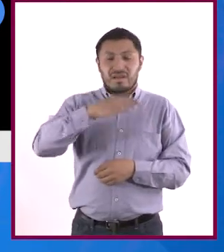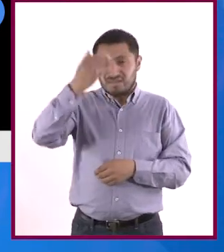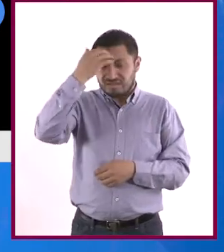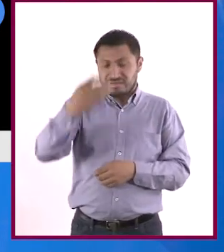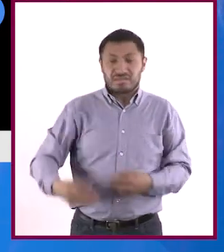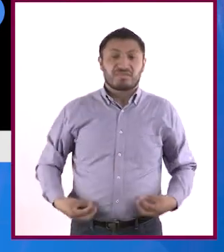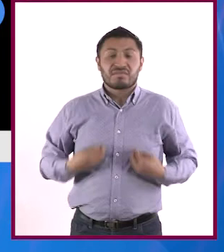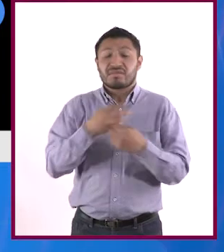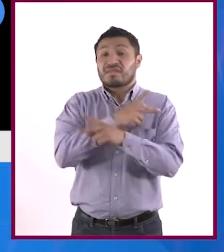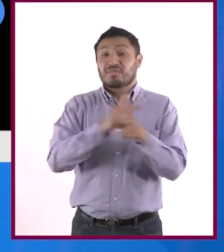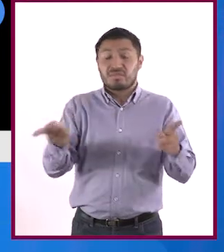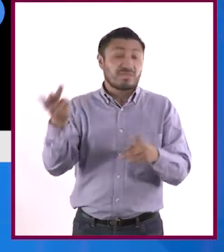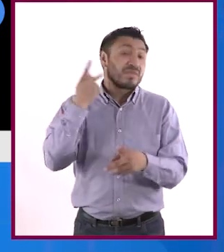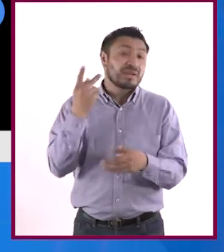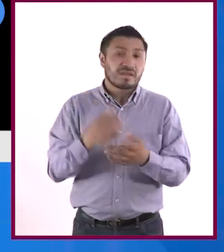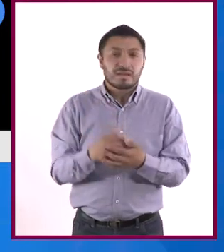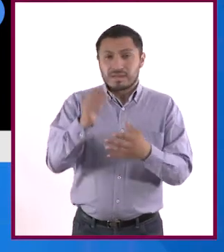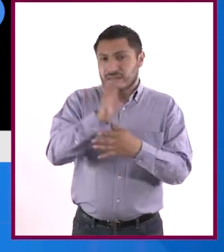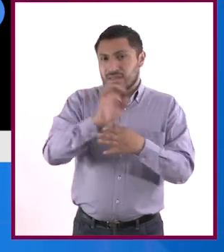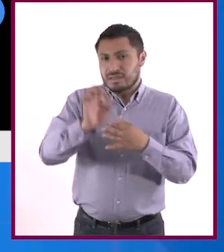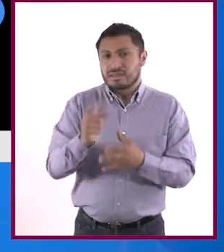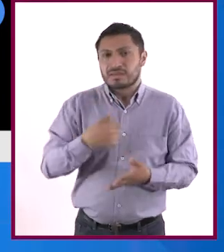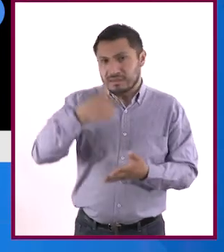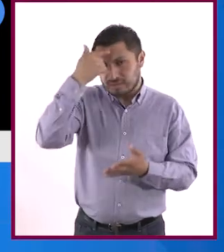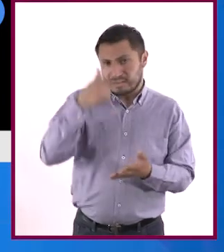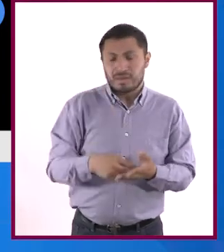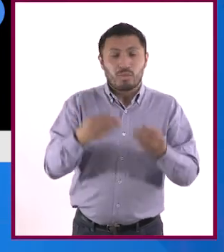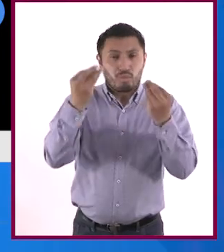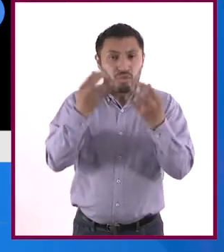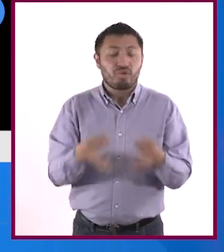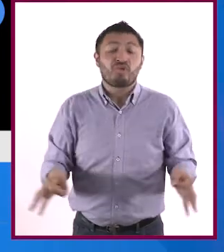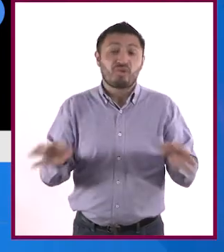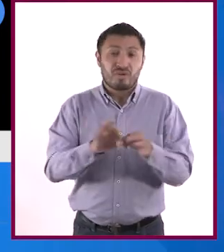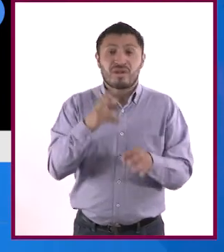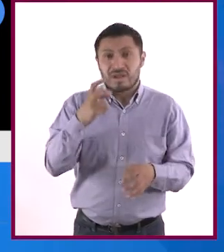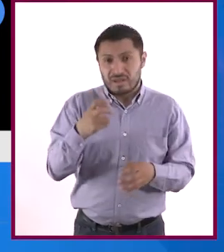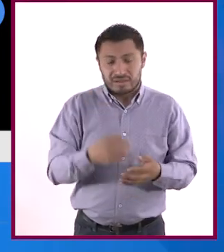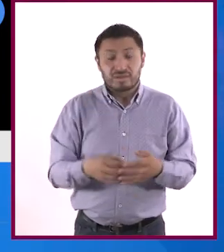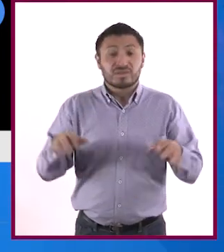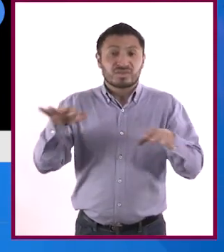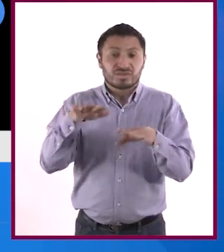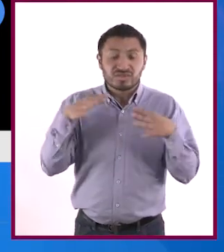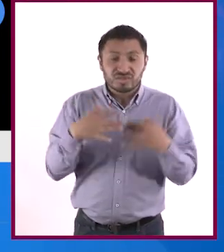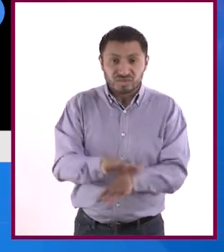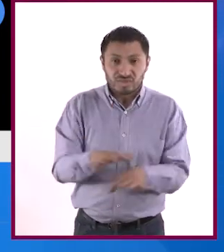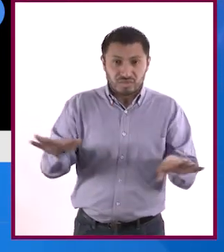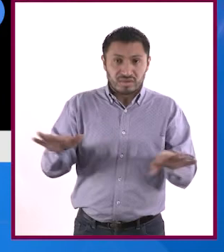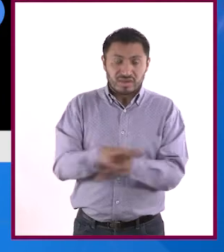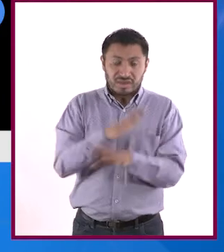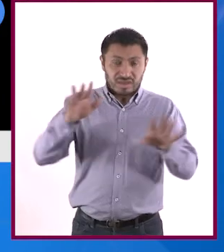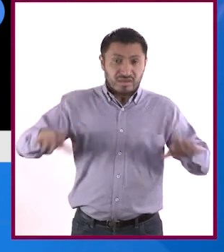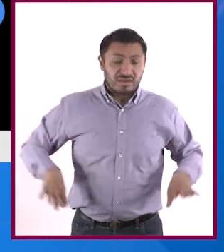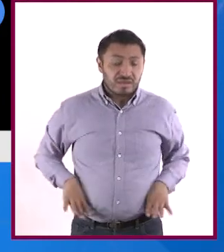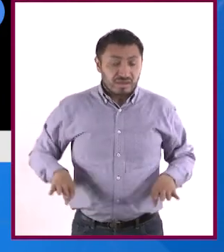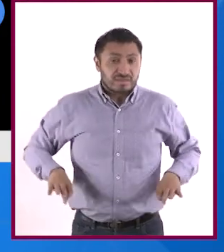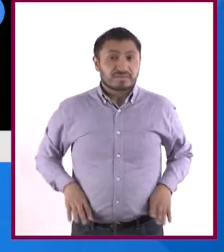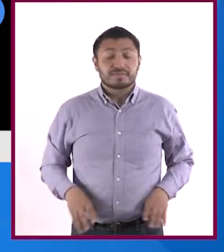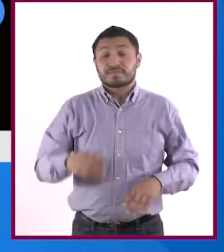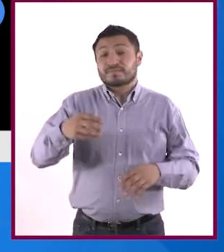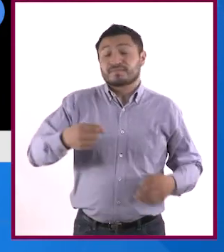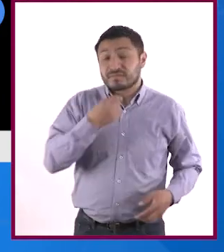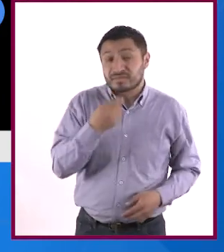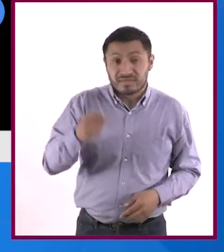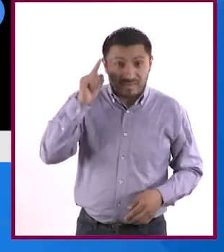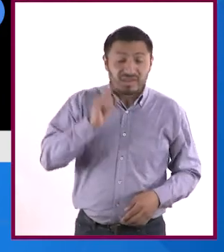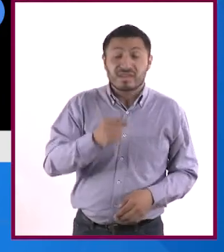vida pública, de la vida política. Entonces, creo que esto sería muy importante en términos de cambios de actitudes. Y las niñas, los niños y los adolescentes también tienen